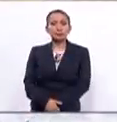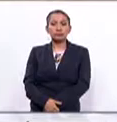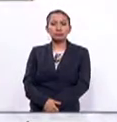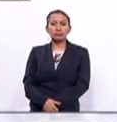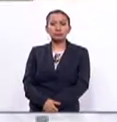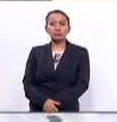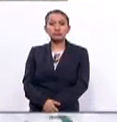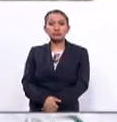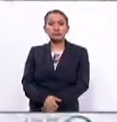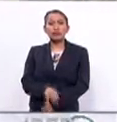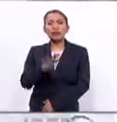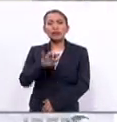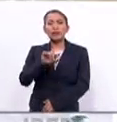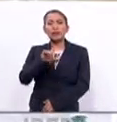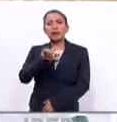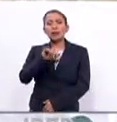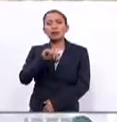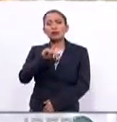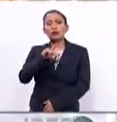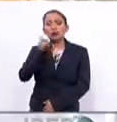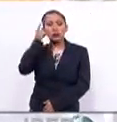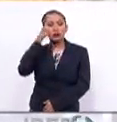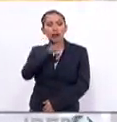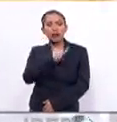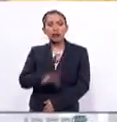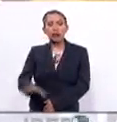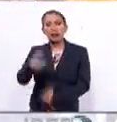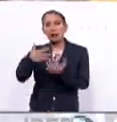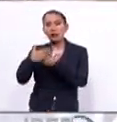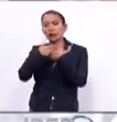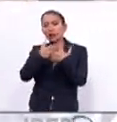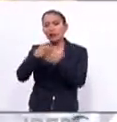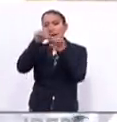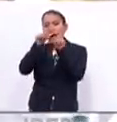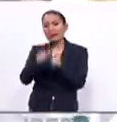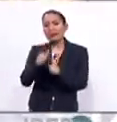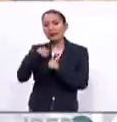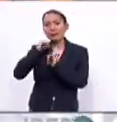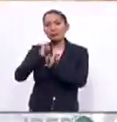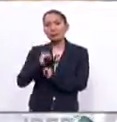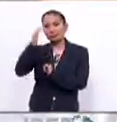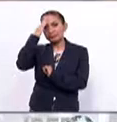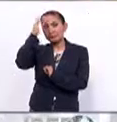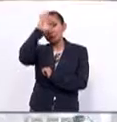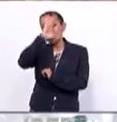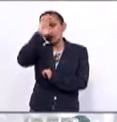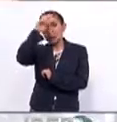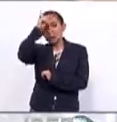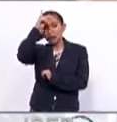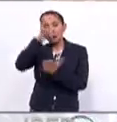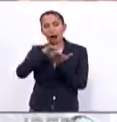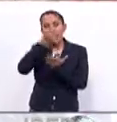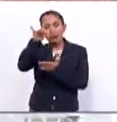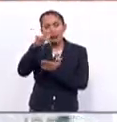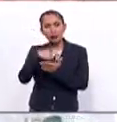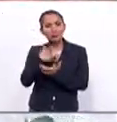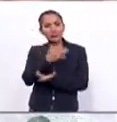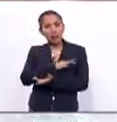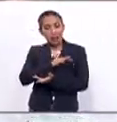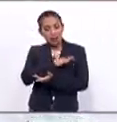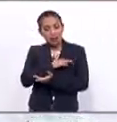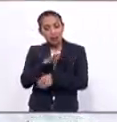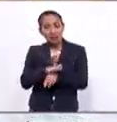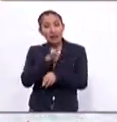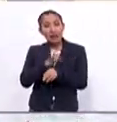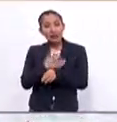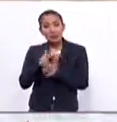Pues Félix Antonio Elósio Chávez, director general de Industrias Culturales y Artes del Ministerio de Cultura de Perú, enhorabuena por todas estas iniciativas y